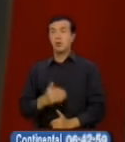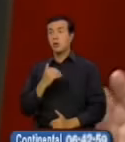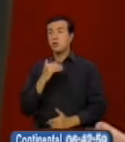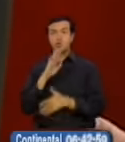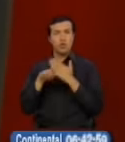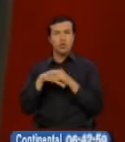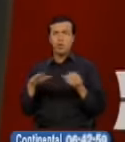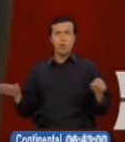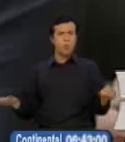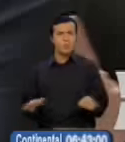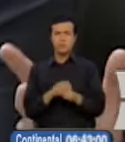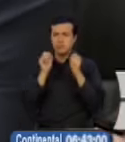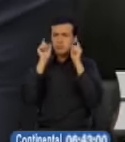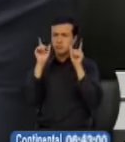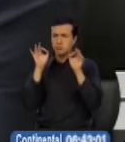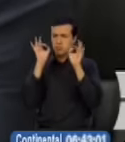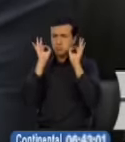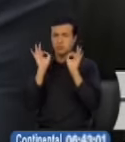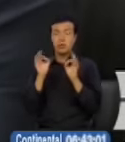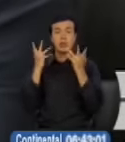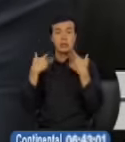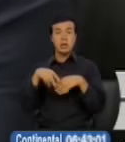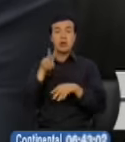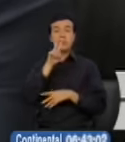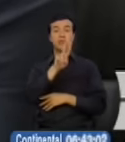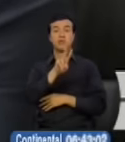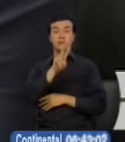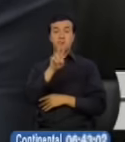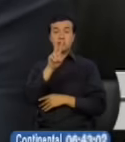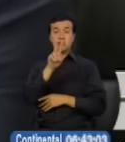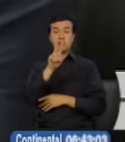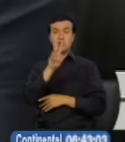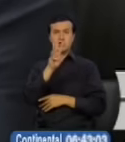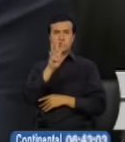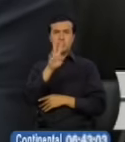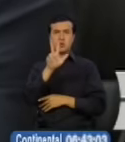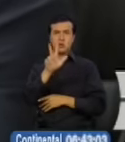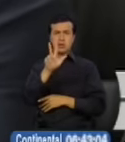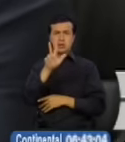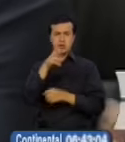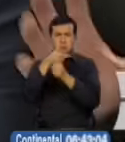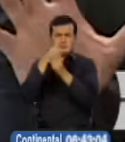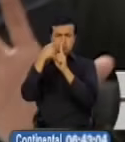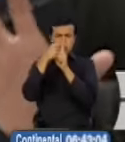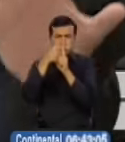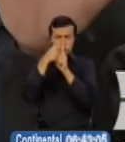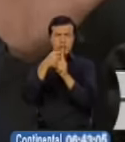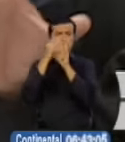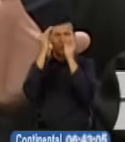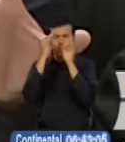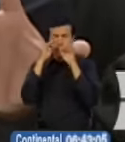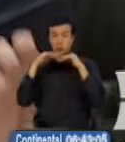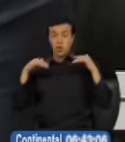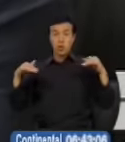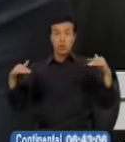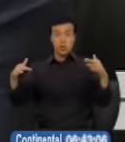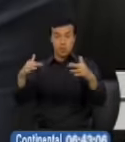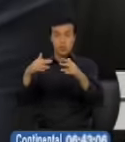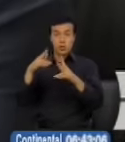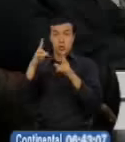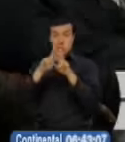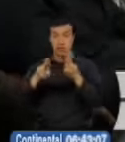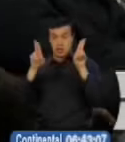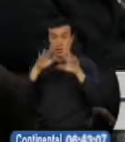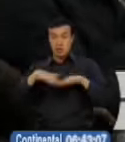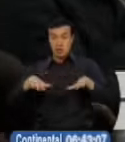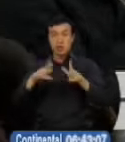descontado nada en seguridad. Se han instalado ya 243 cámaras específicamente para este